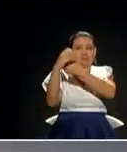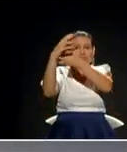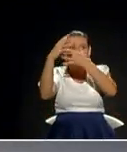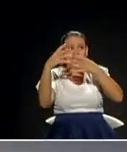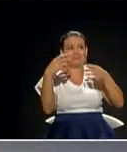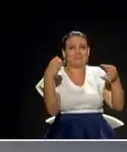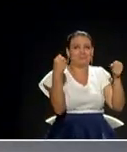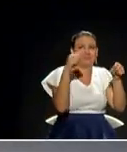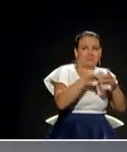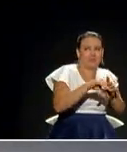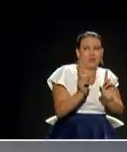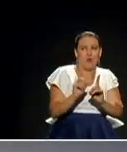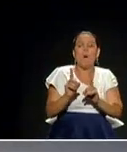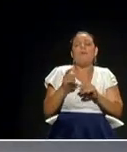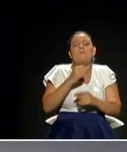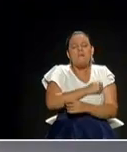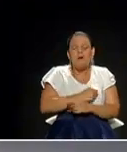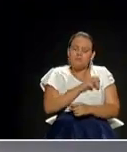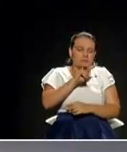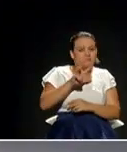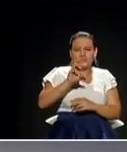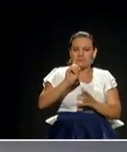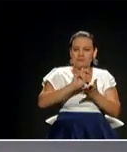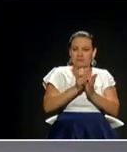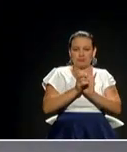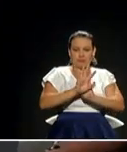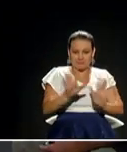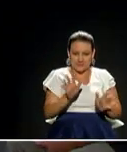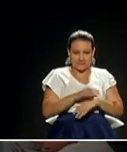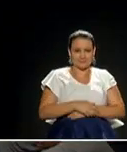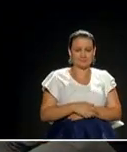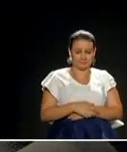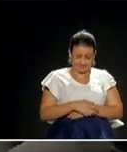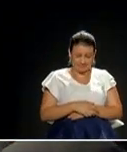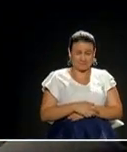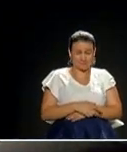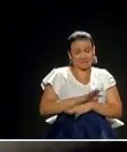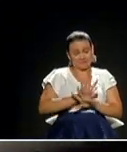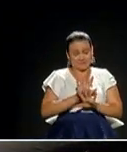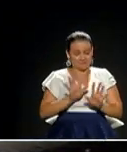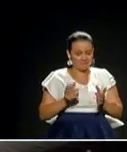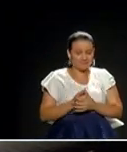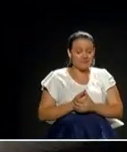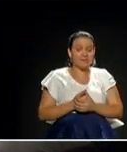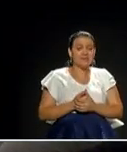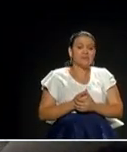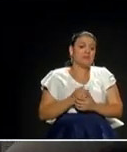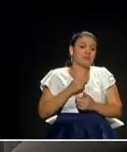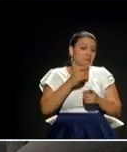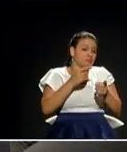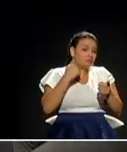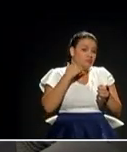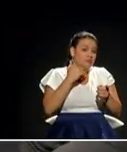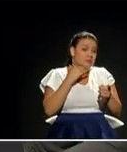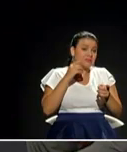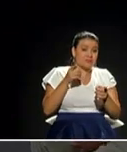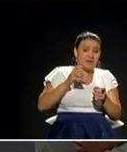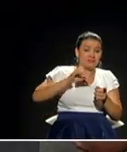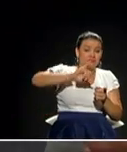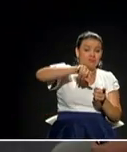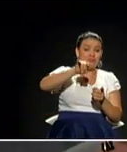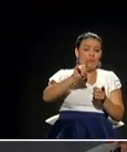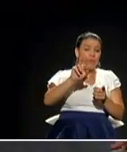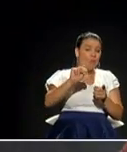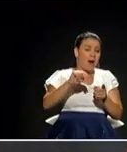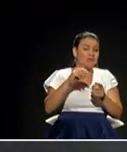de réplica voluntaria para cada uno y una vez finales al final es entonces no sé si el candidato juan carlos vélez tiene alguna réplica voluntaria de